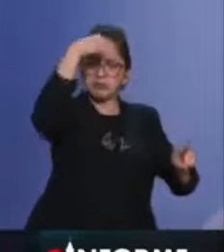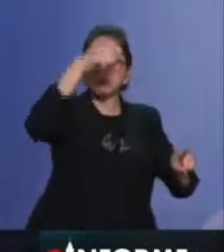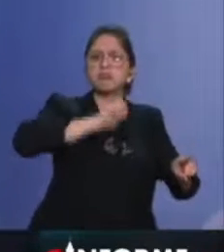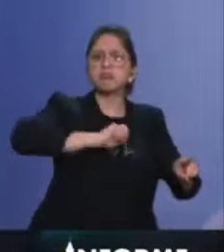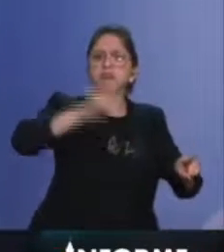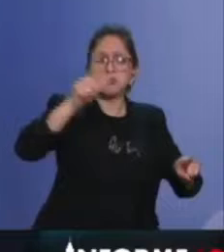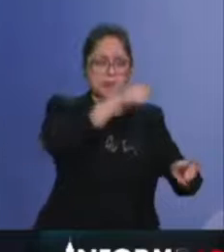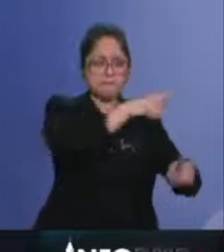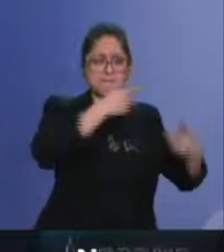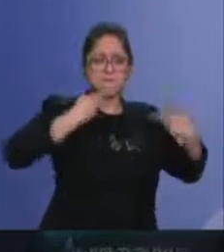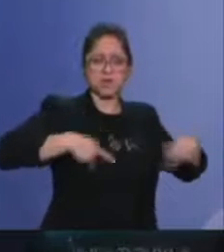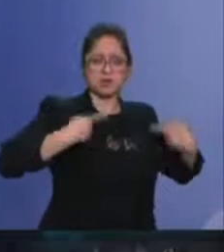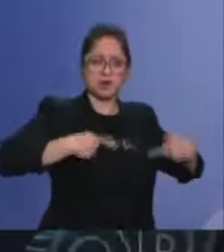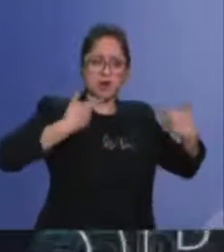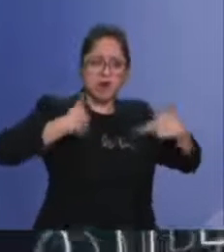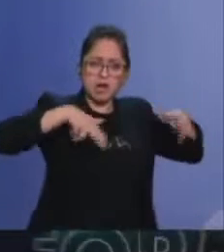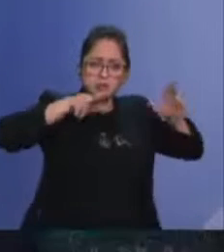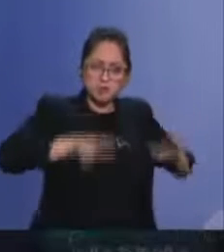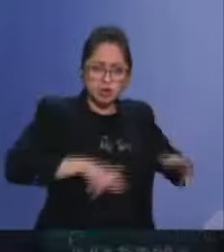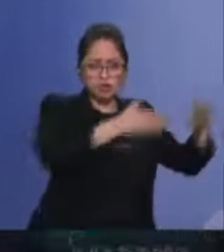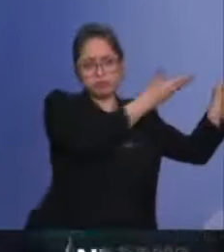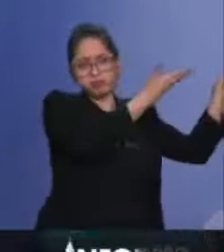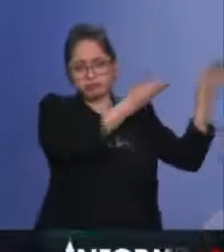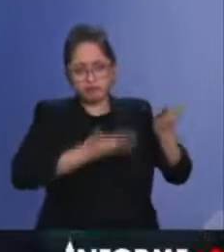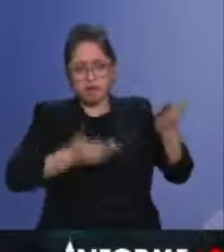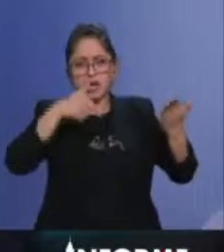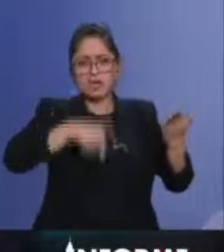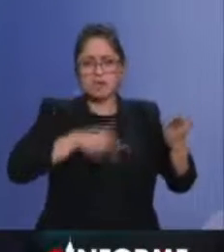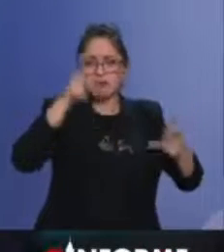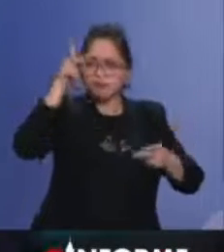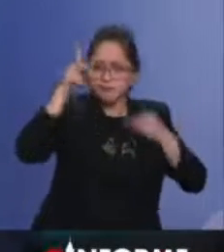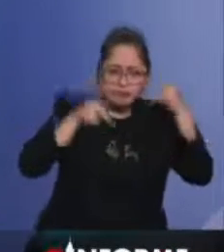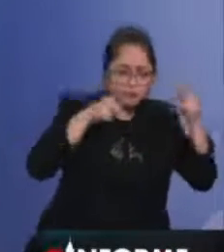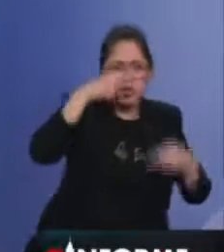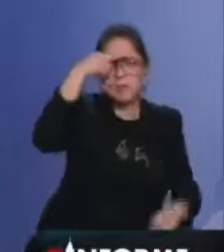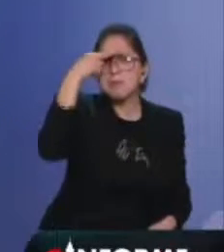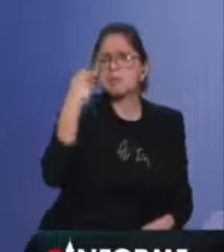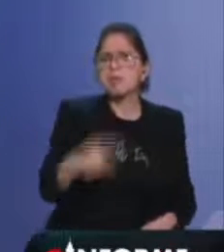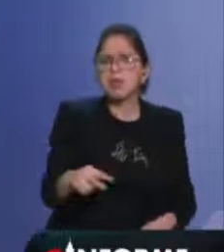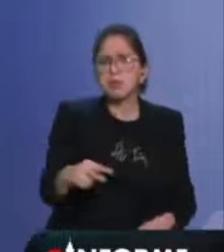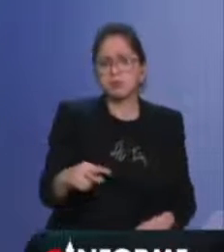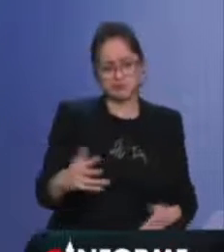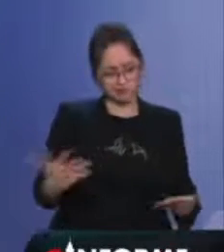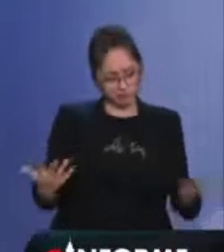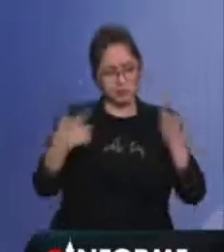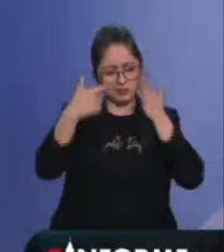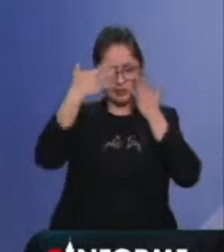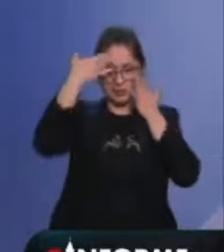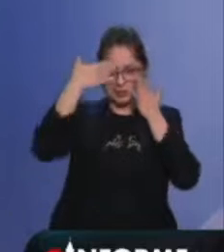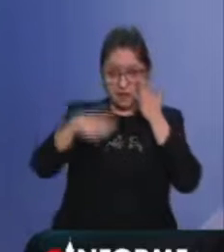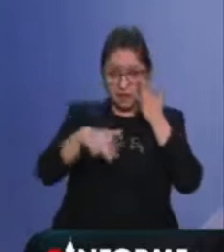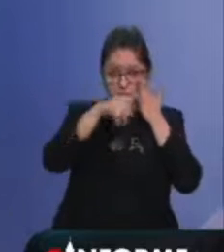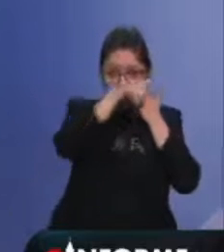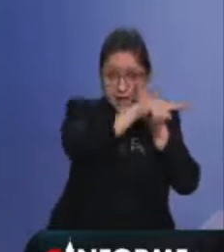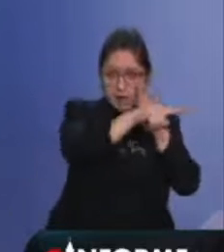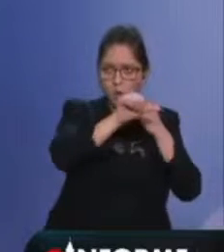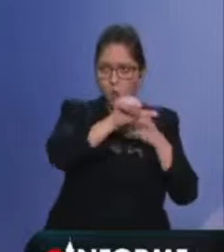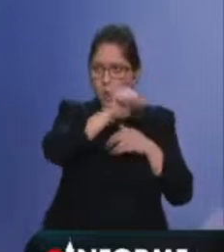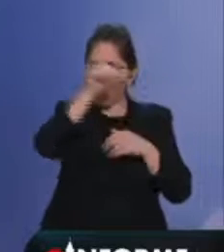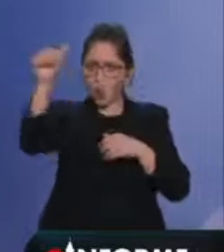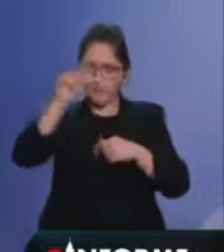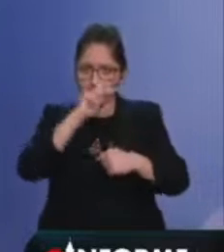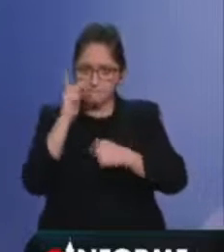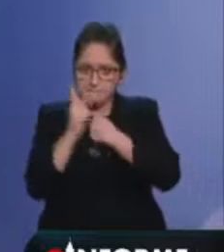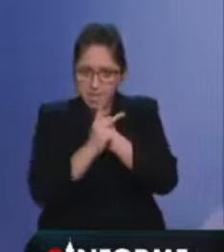este comité, de la diligencia que viene a México, pues que bueno, hay que mencionarlo, Enrique. Ellos vienen de otros países